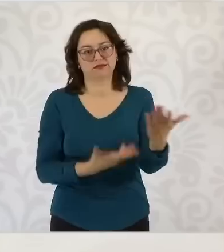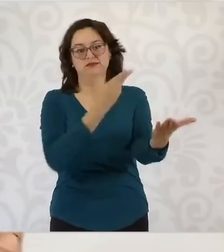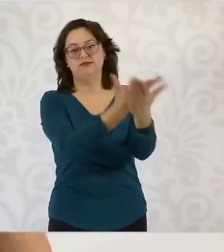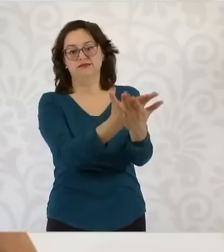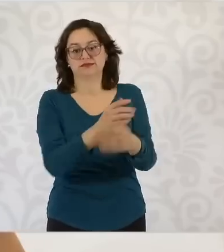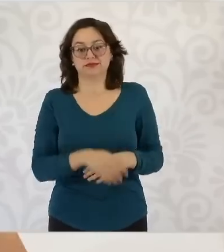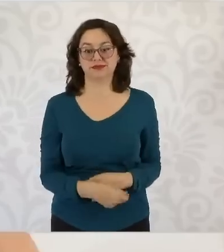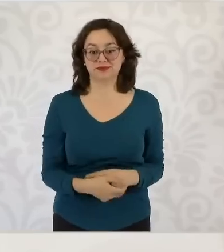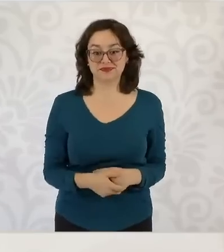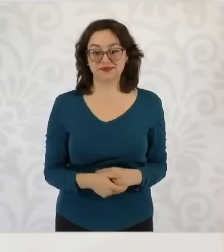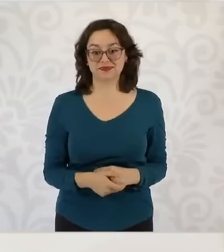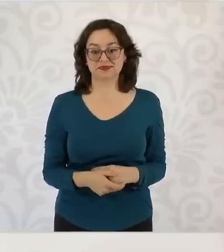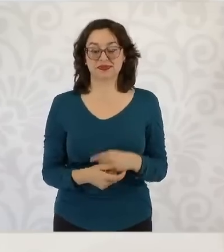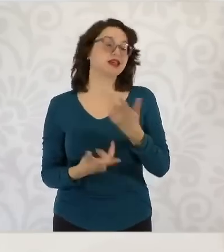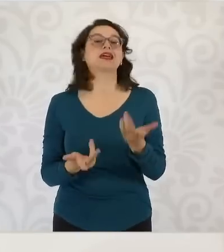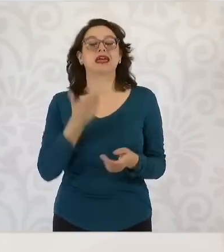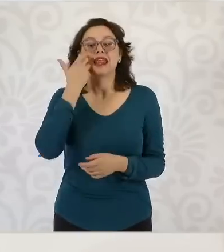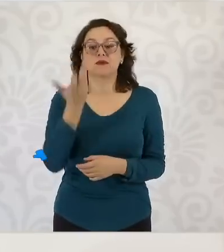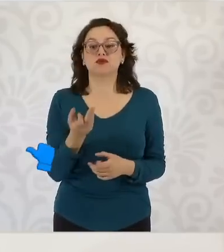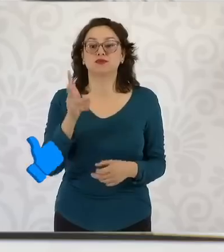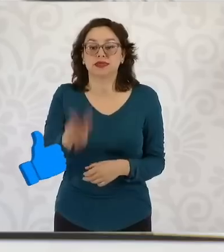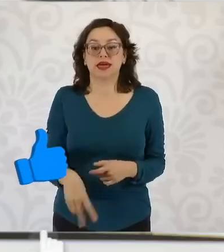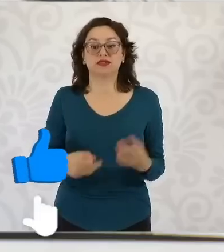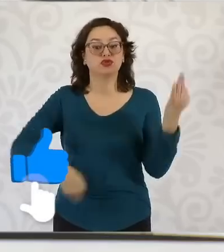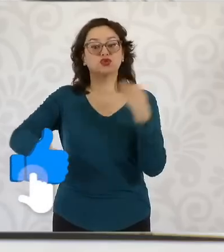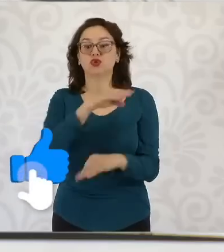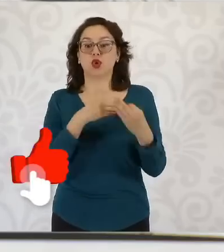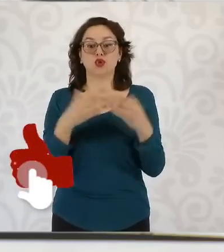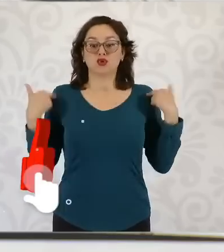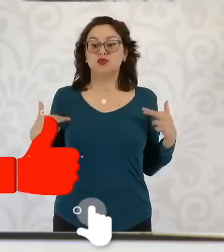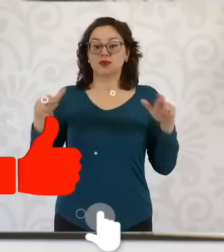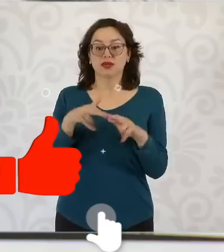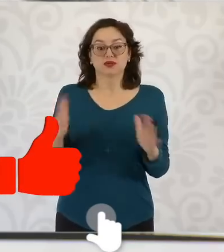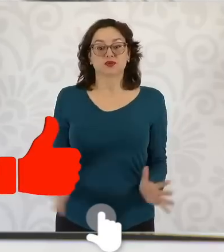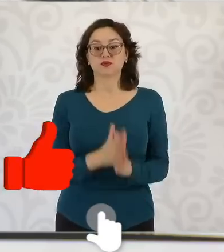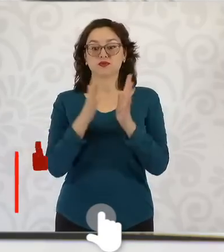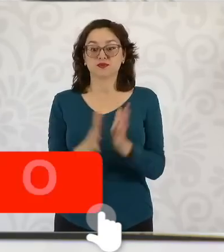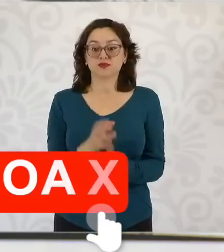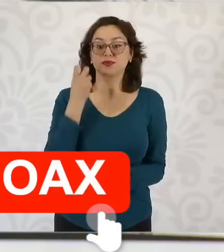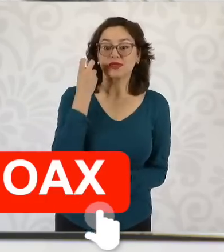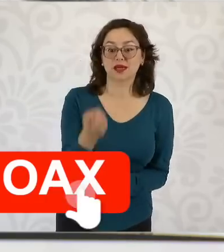O sea, lo que nosotros queremos es la participación colectiva, siempre lo hemos hecho.